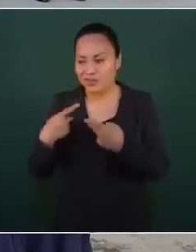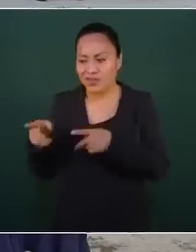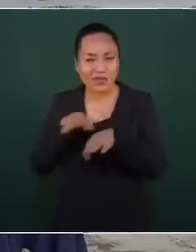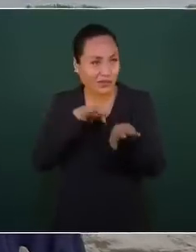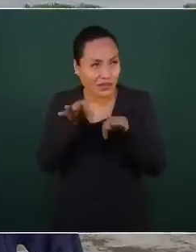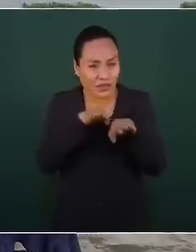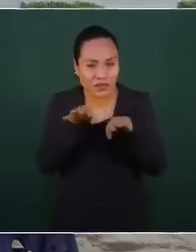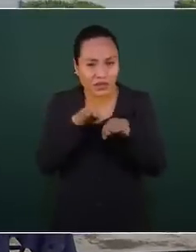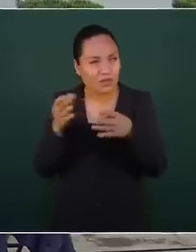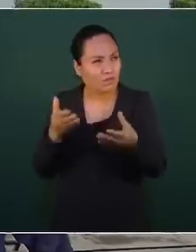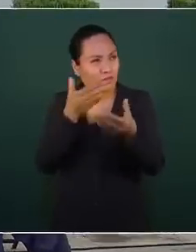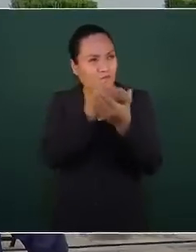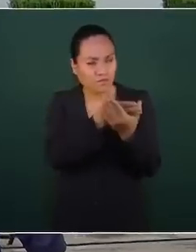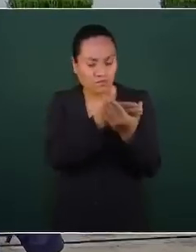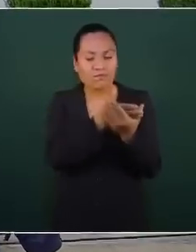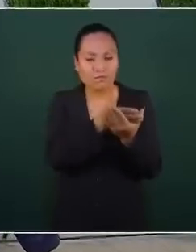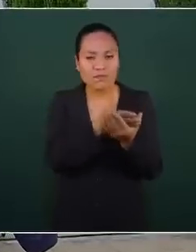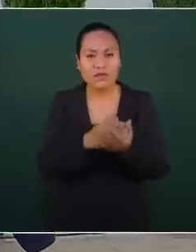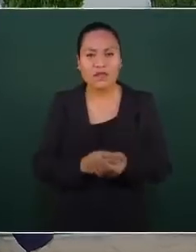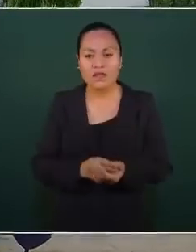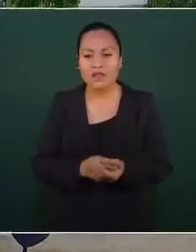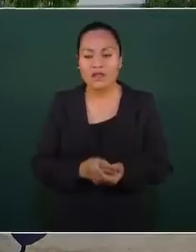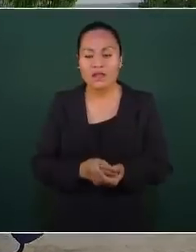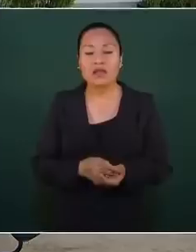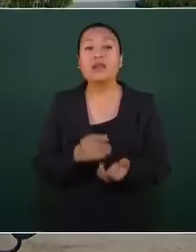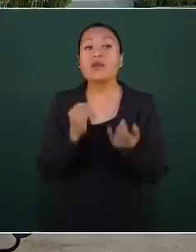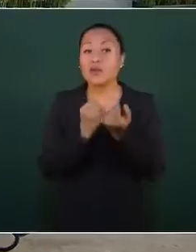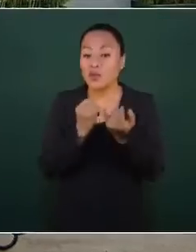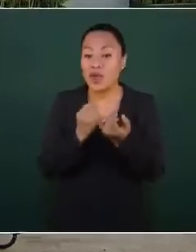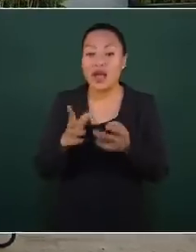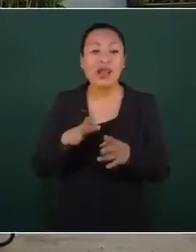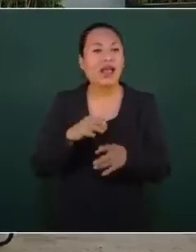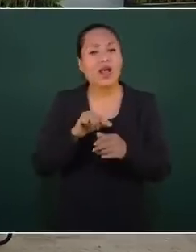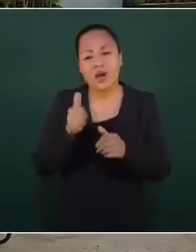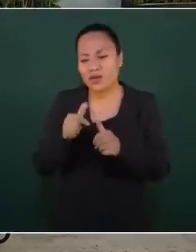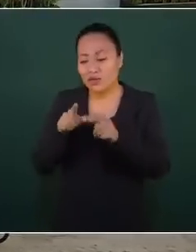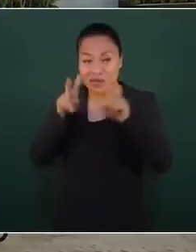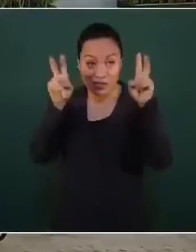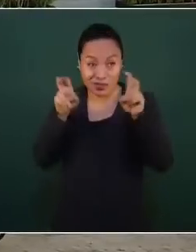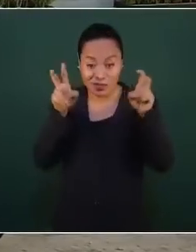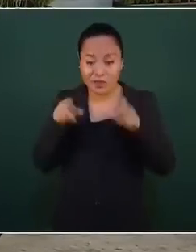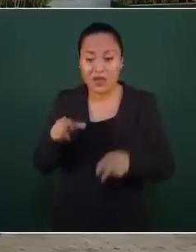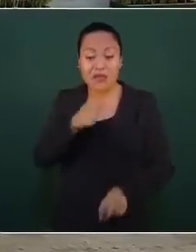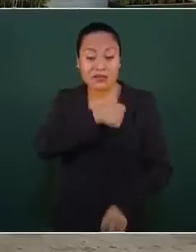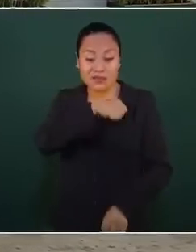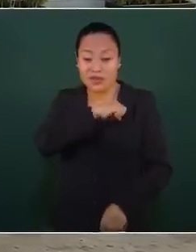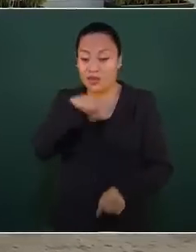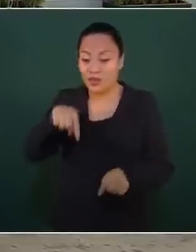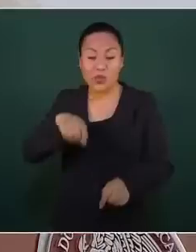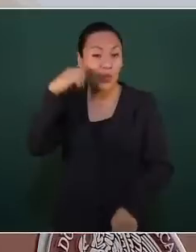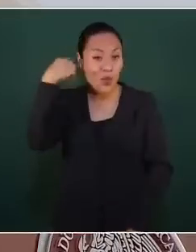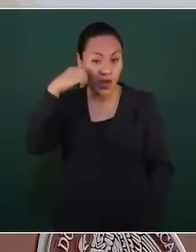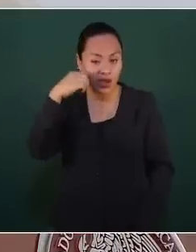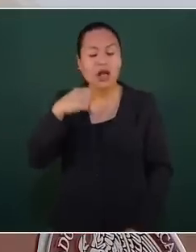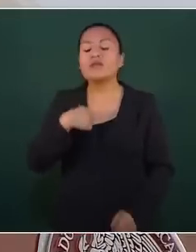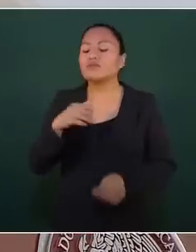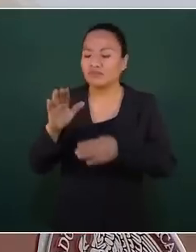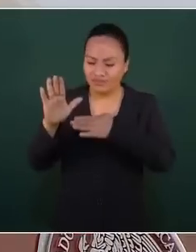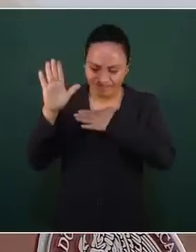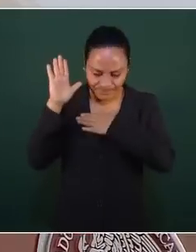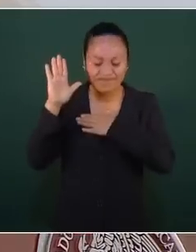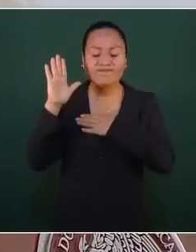del sector salud de Oaxaca, se va a atender, ya me comprometí a